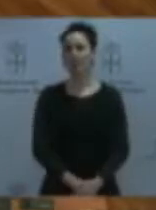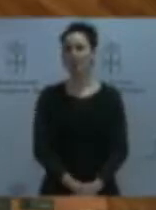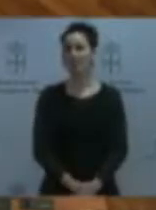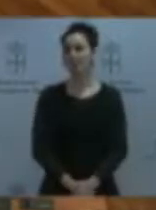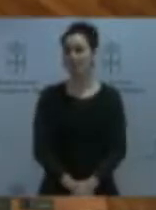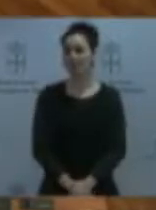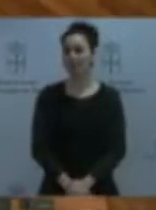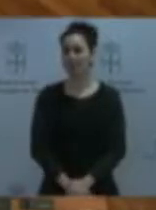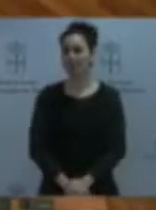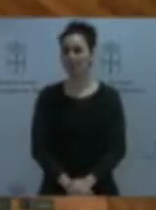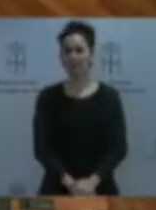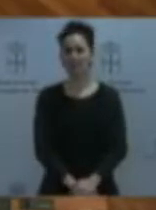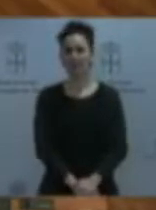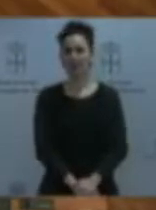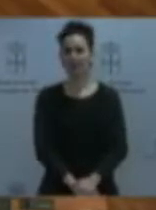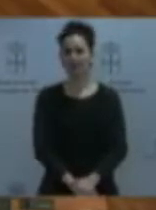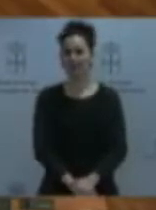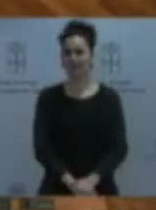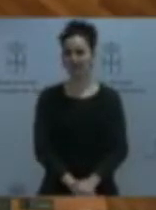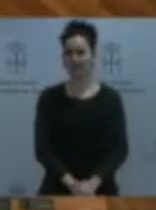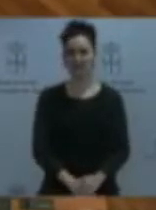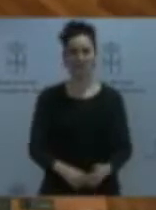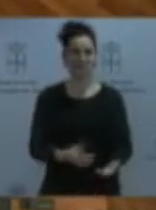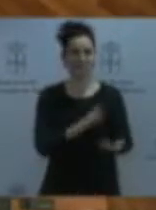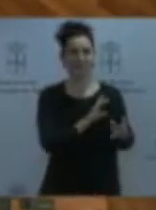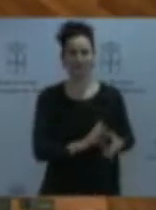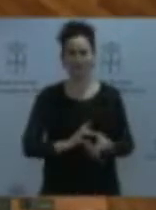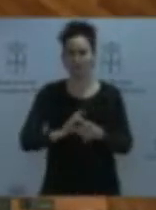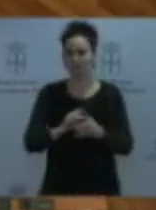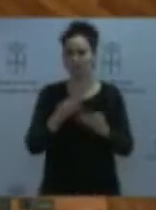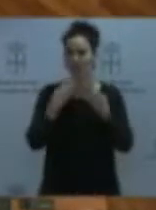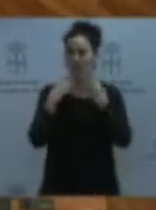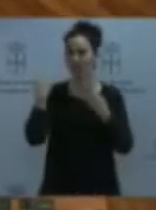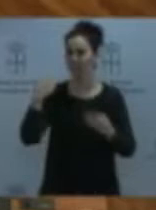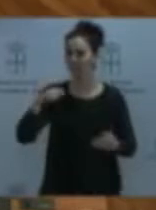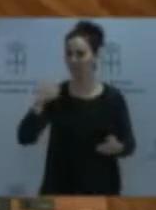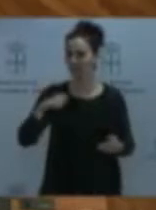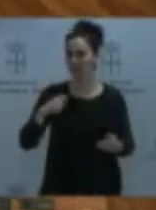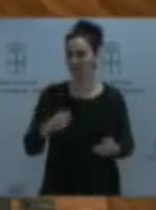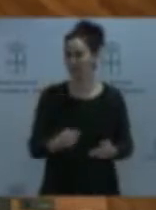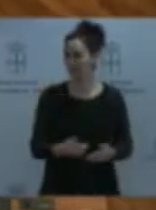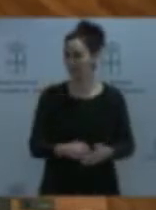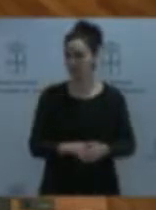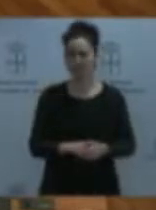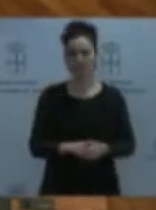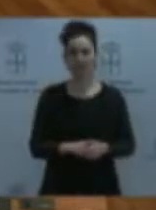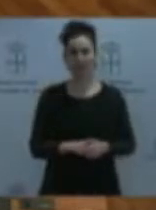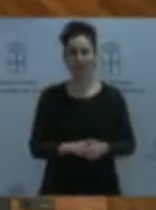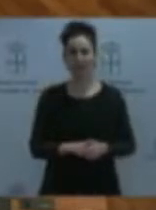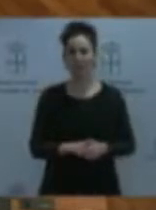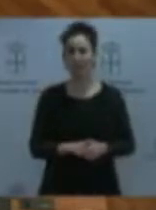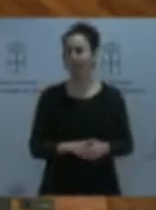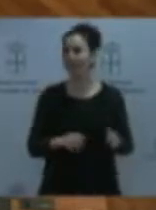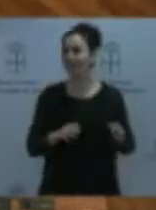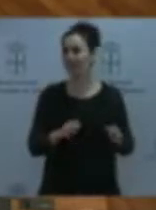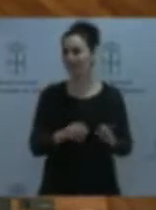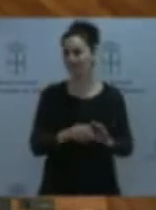Gracias, señor presidente. Bienvenidos al personal del SEPA que está ahora mismo en la tribuna.